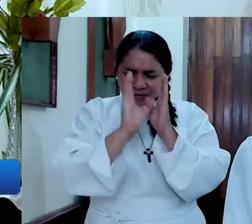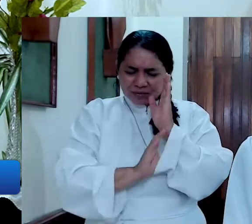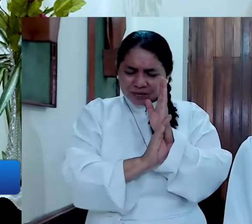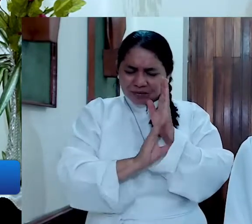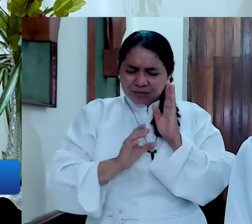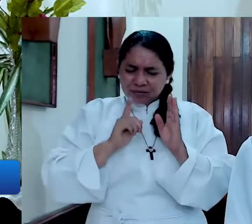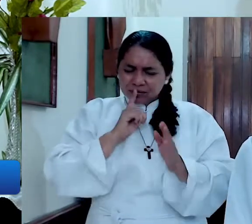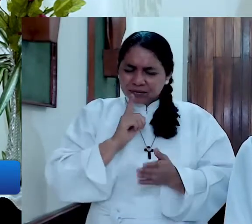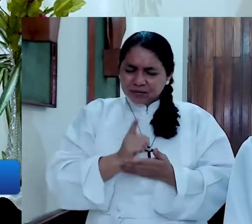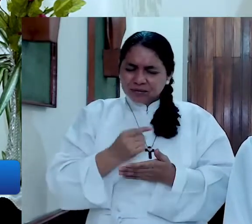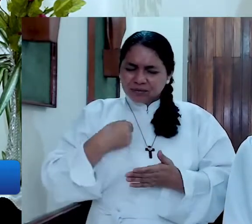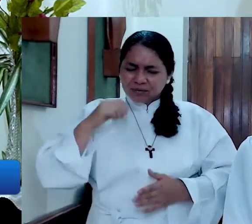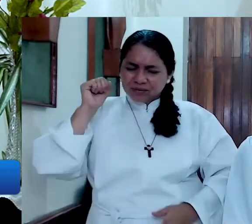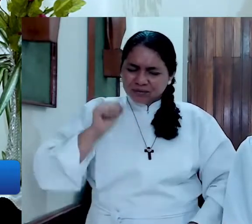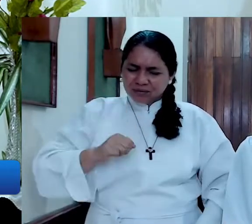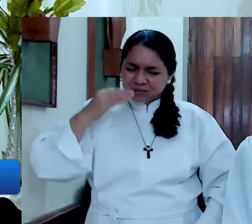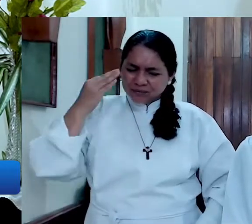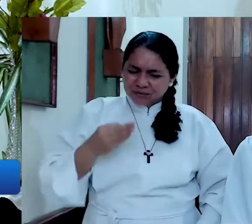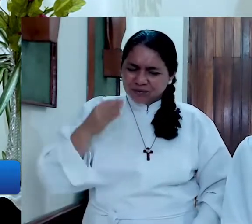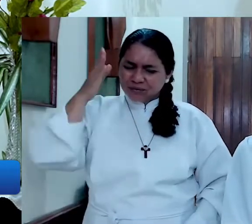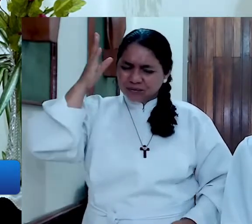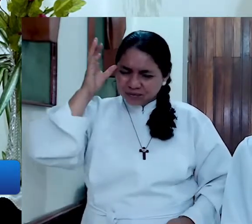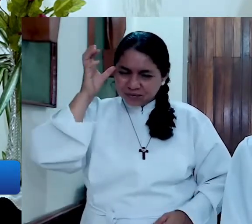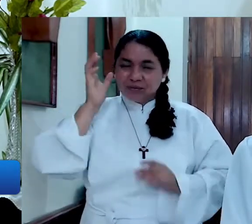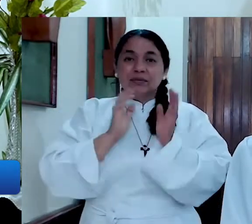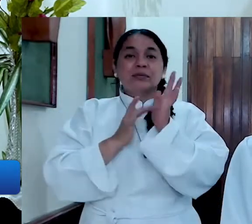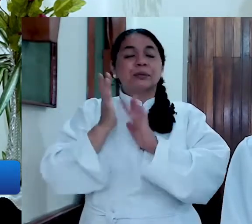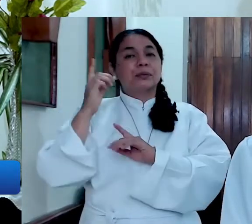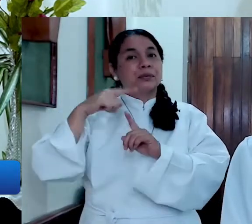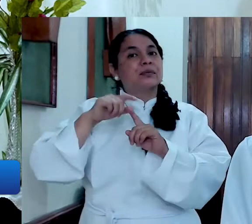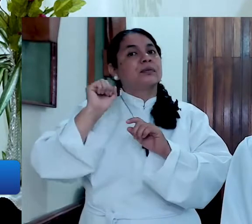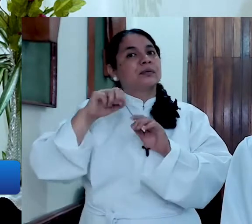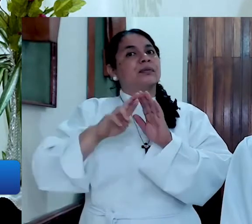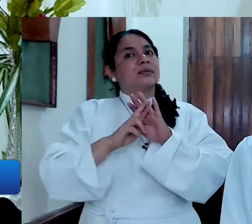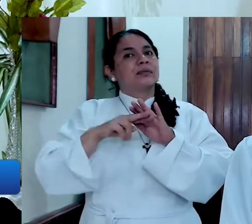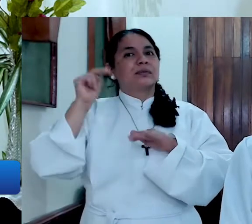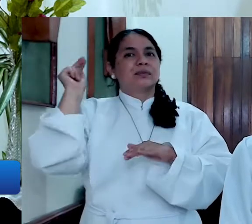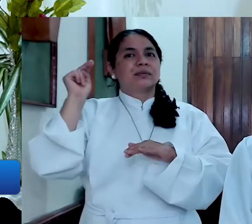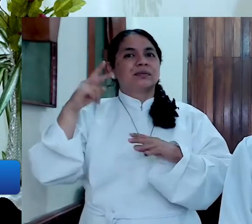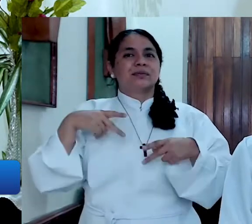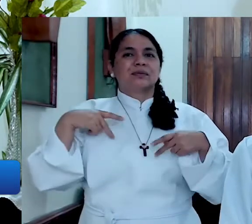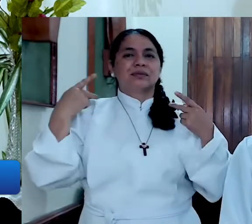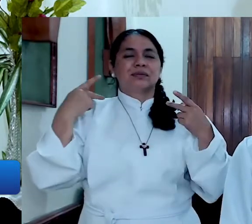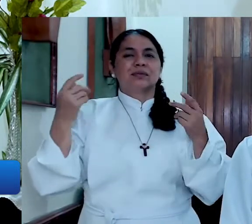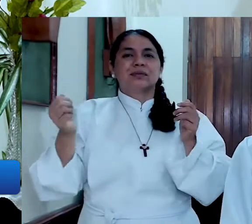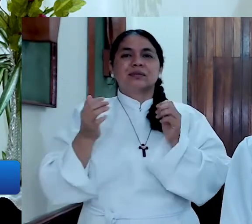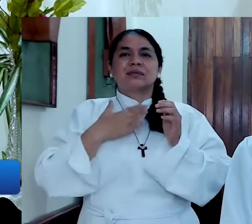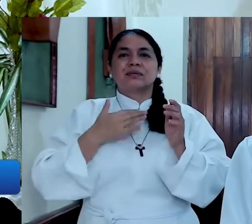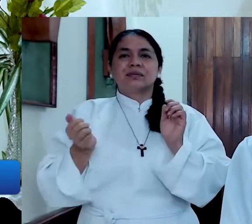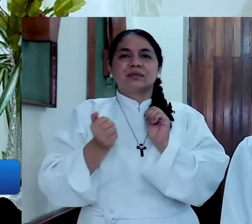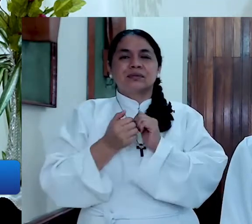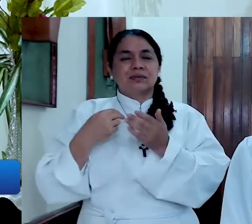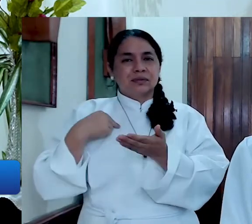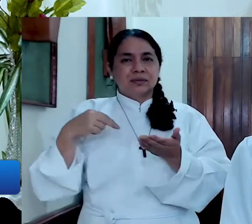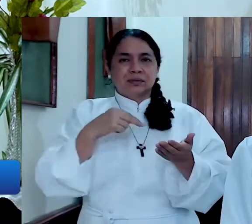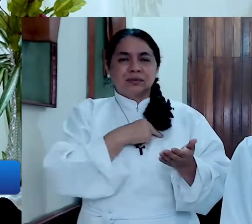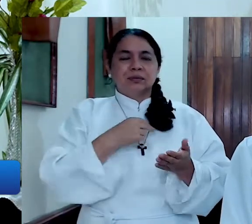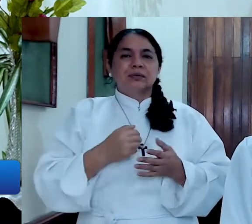estamos convencidos de que Cristo ha resucitado y Él habita, está presente entre nosotros.